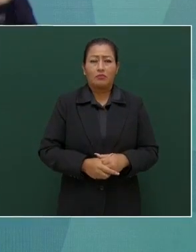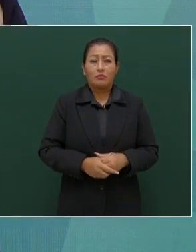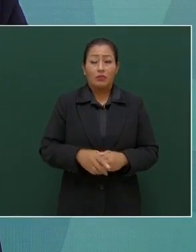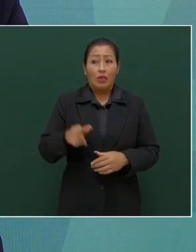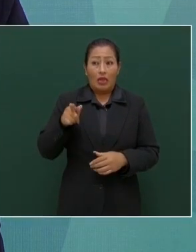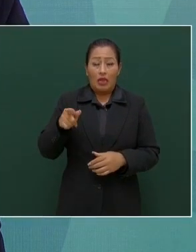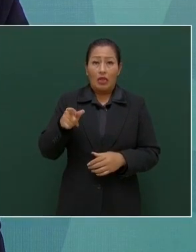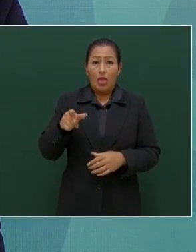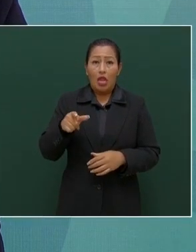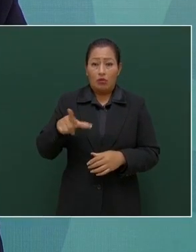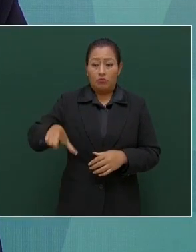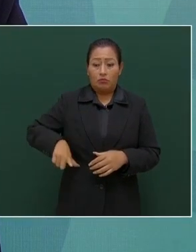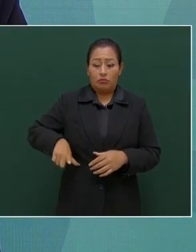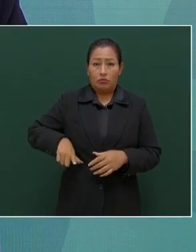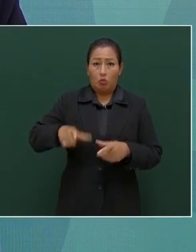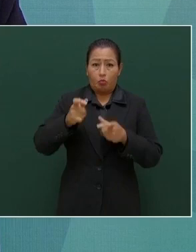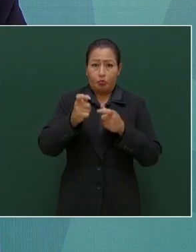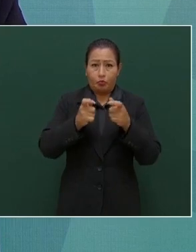terminó